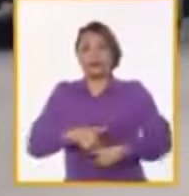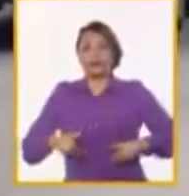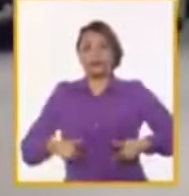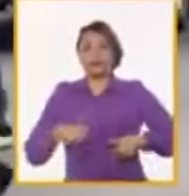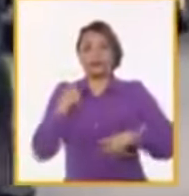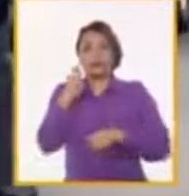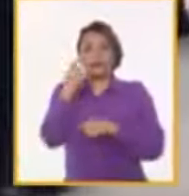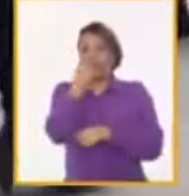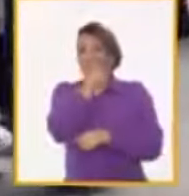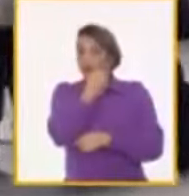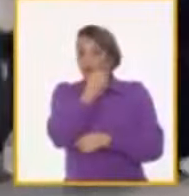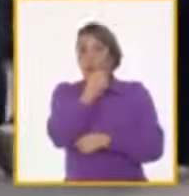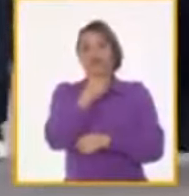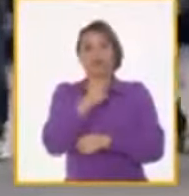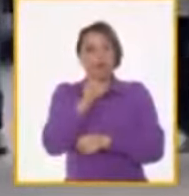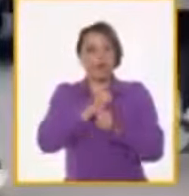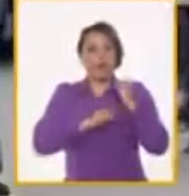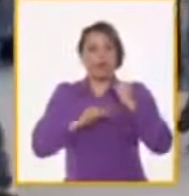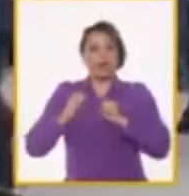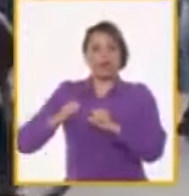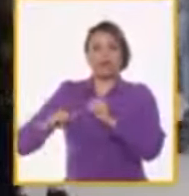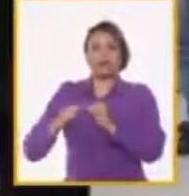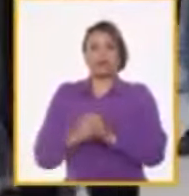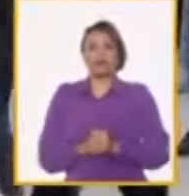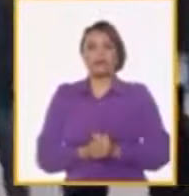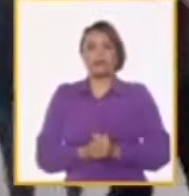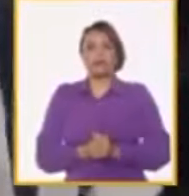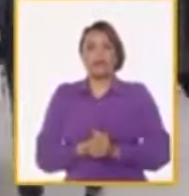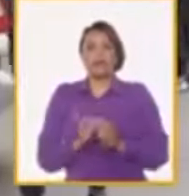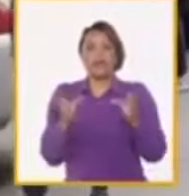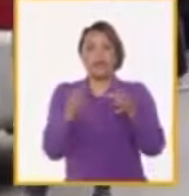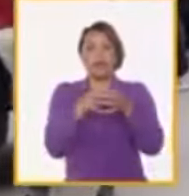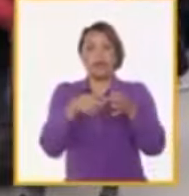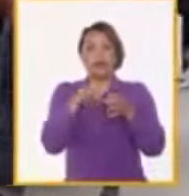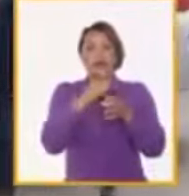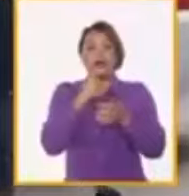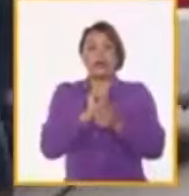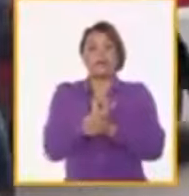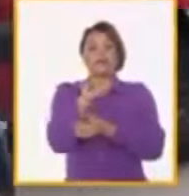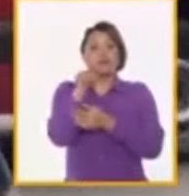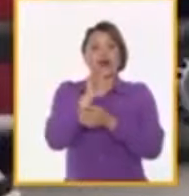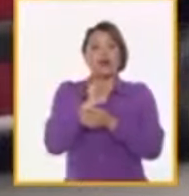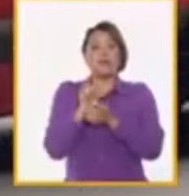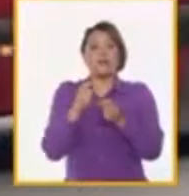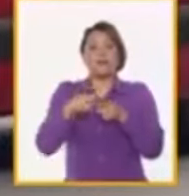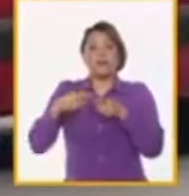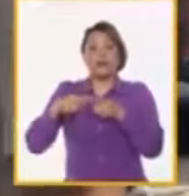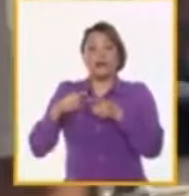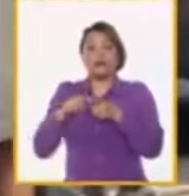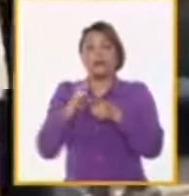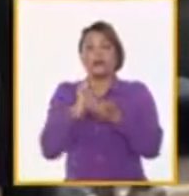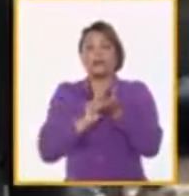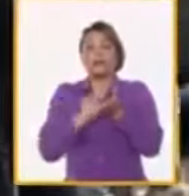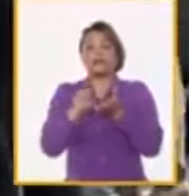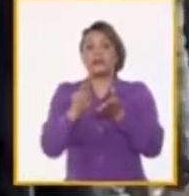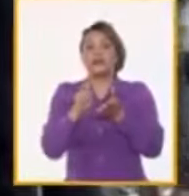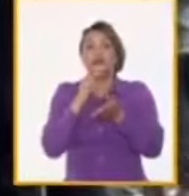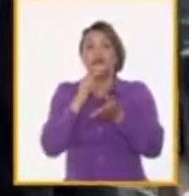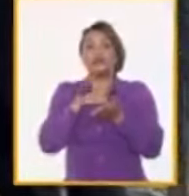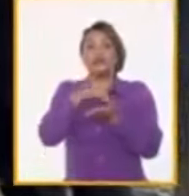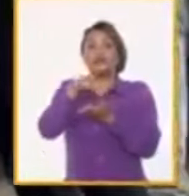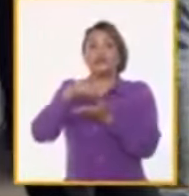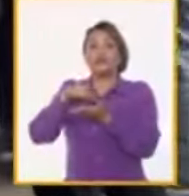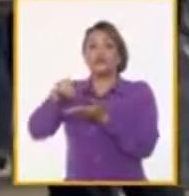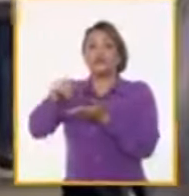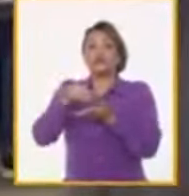los ojos. Los víperes o buscapersonas son unos aparatos de mensajería y localización de pequeño tamaño que no